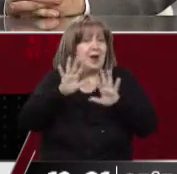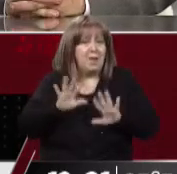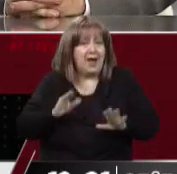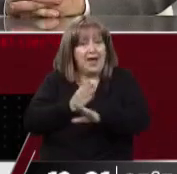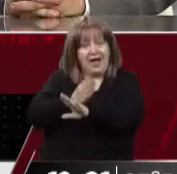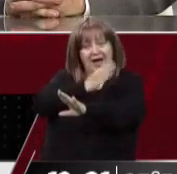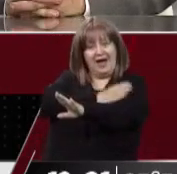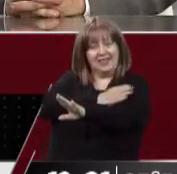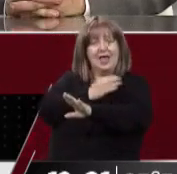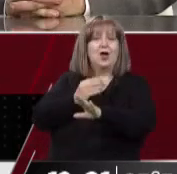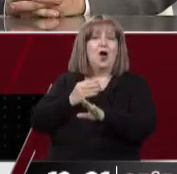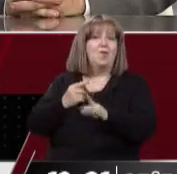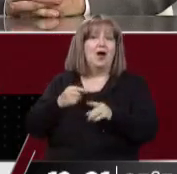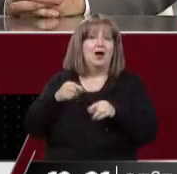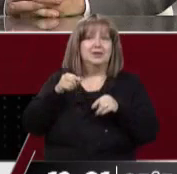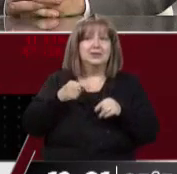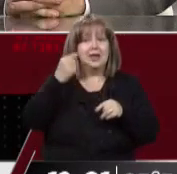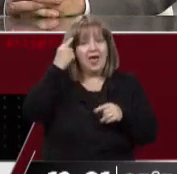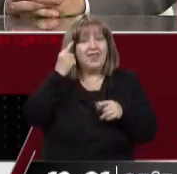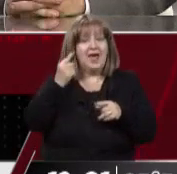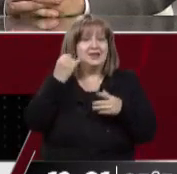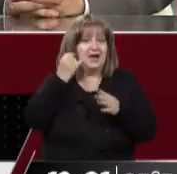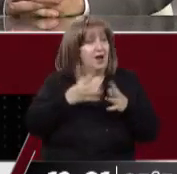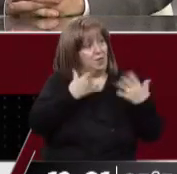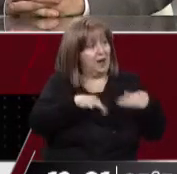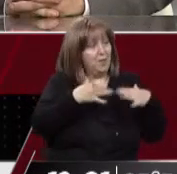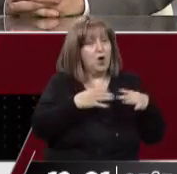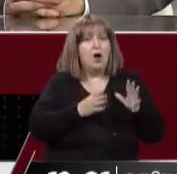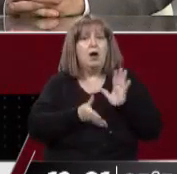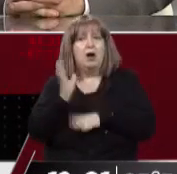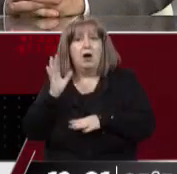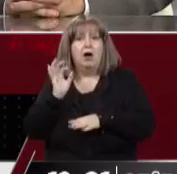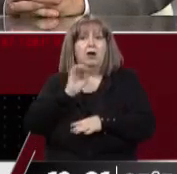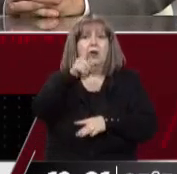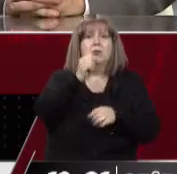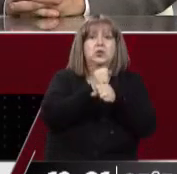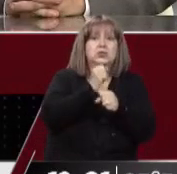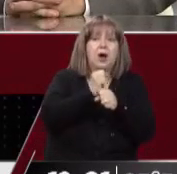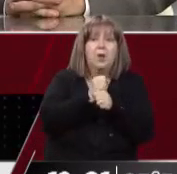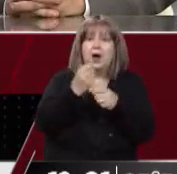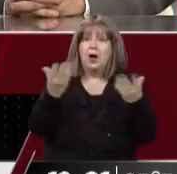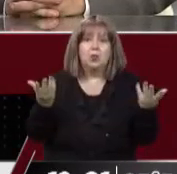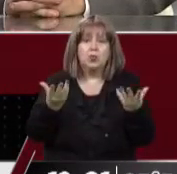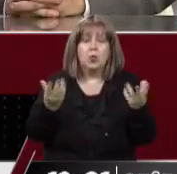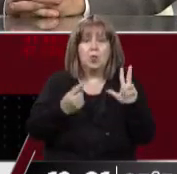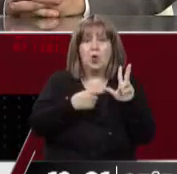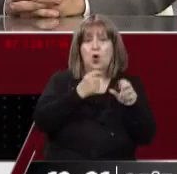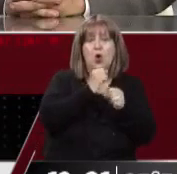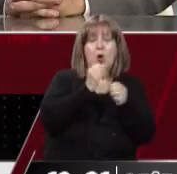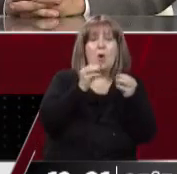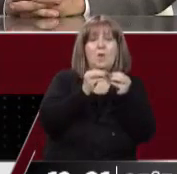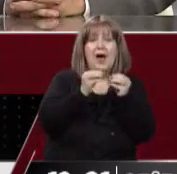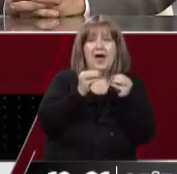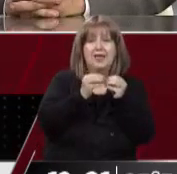Digo, si surgió sobre, no sé, me imagino que deben tener sus trabajos, sus profesiones y demás, es decir, ¿cómo hicieron para